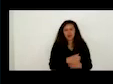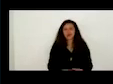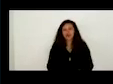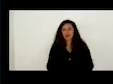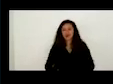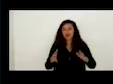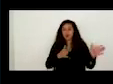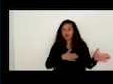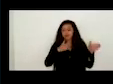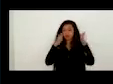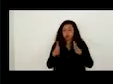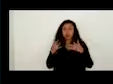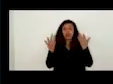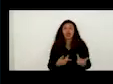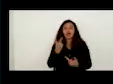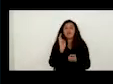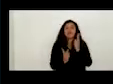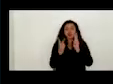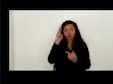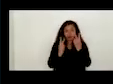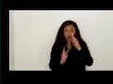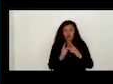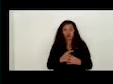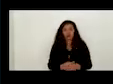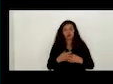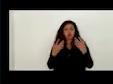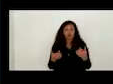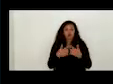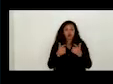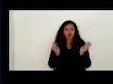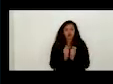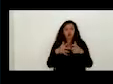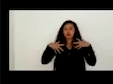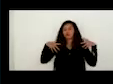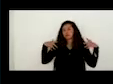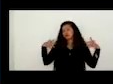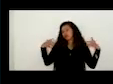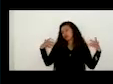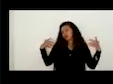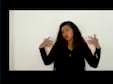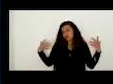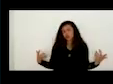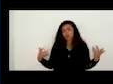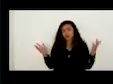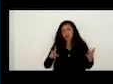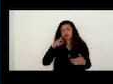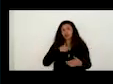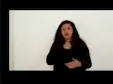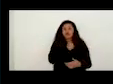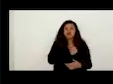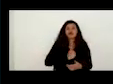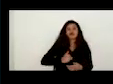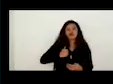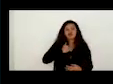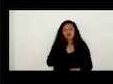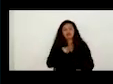lado, tenemos a las verduras, que es un grupo muy grande y del cual desafortunadamente yo podría decirles que